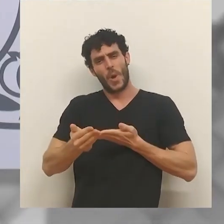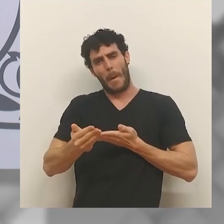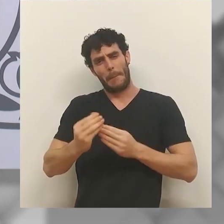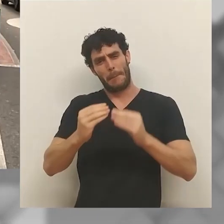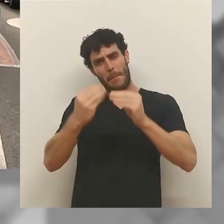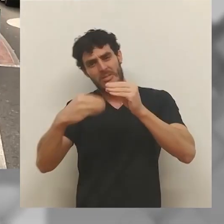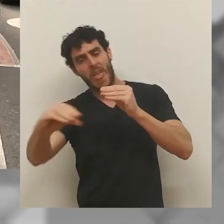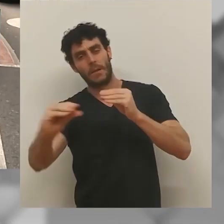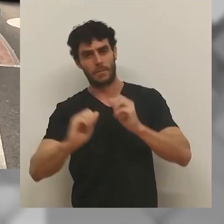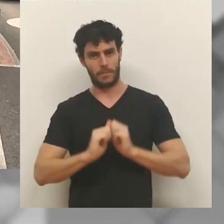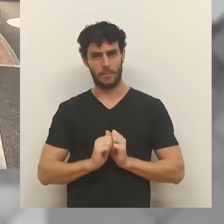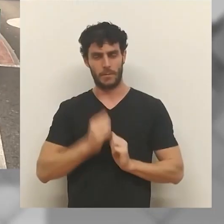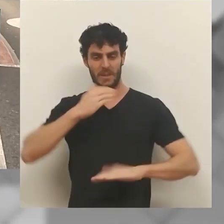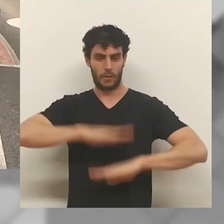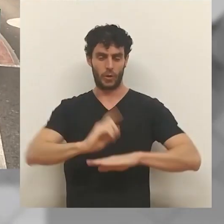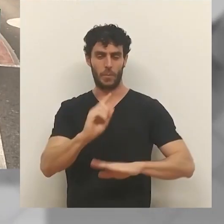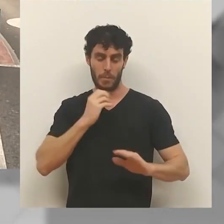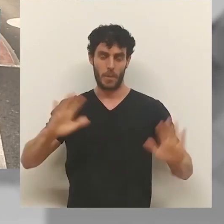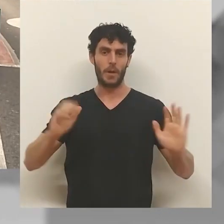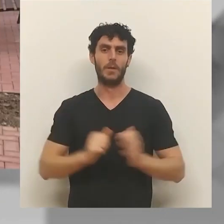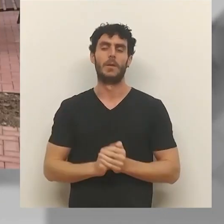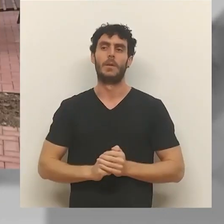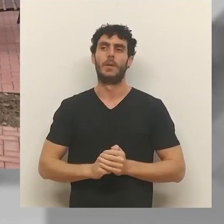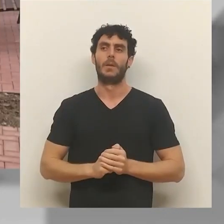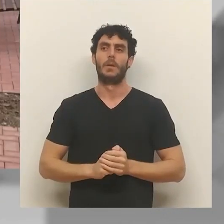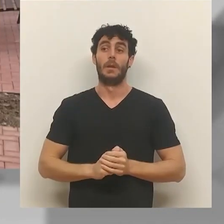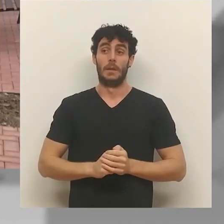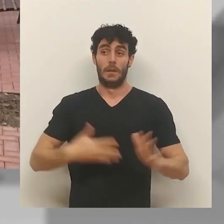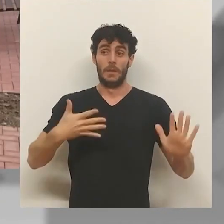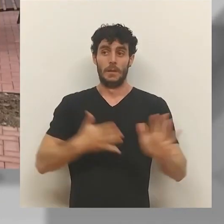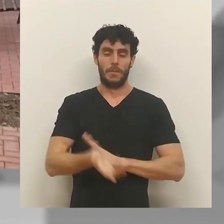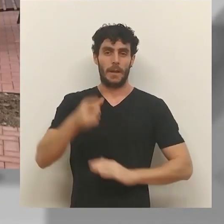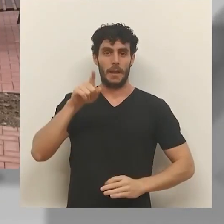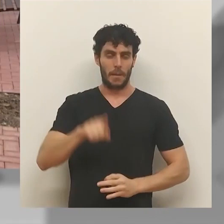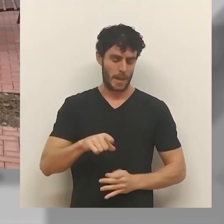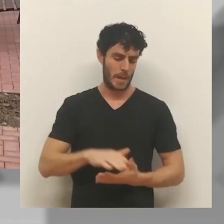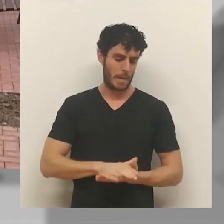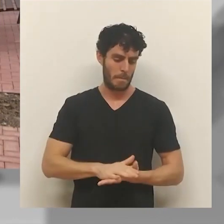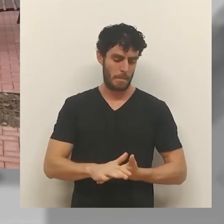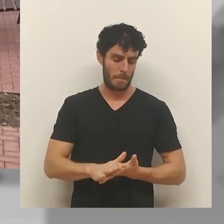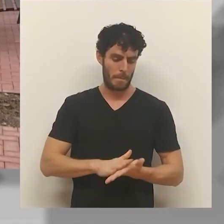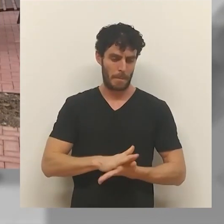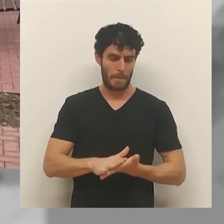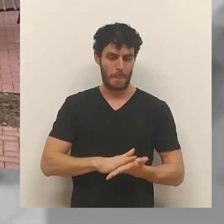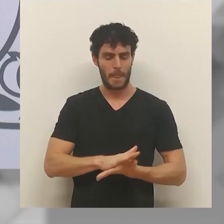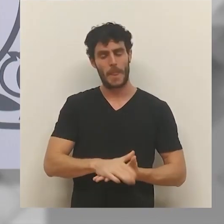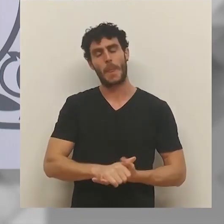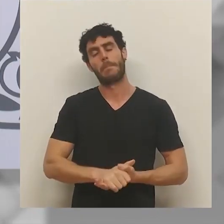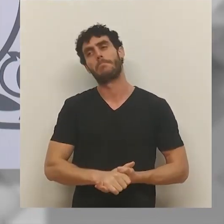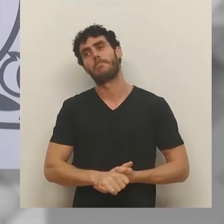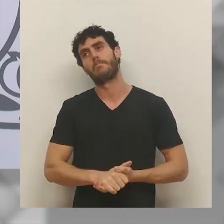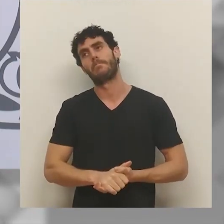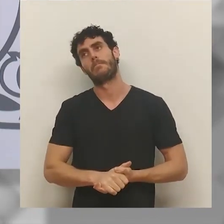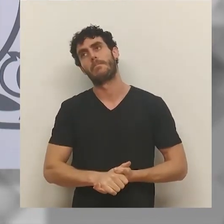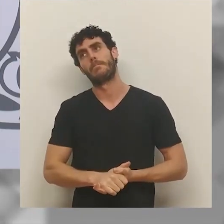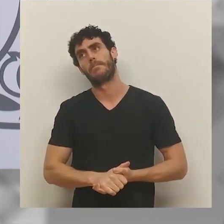que fuera la devolución parcial también, si no se cumple. Pero bueno, esto muestra también, y